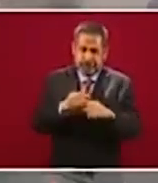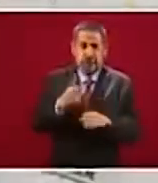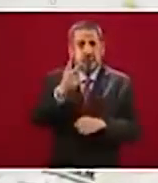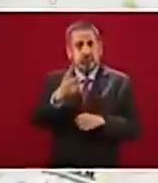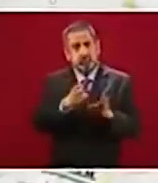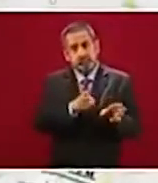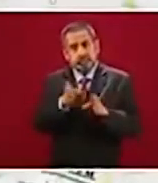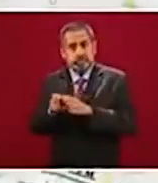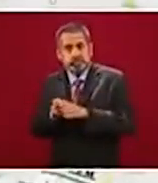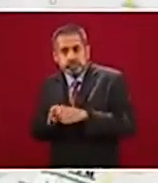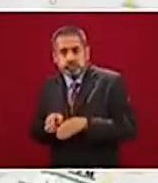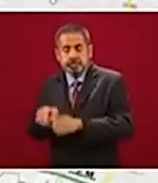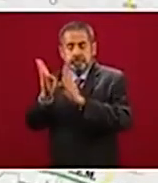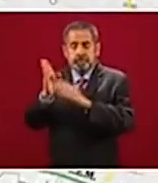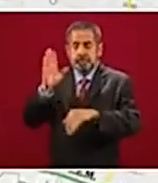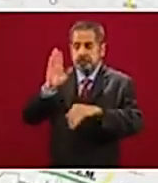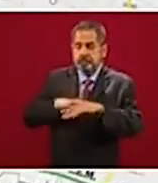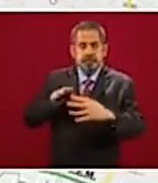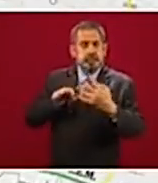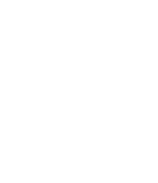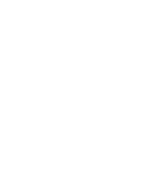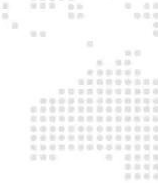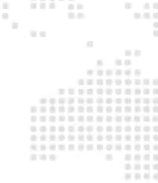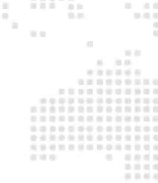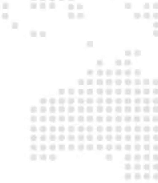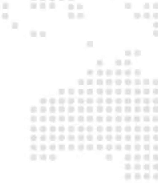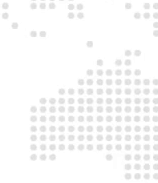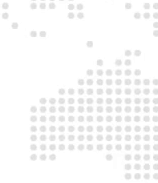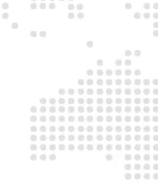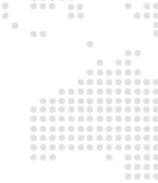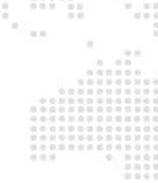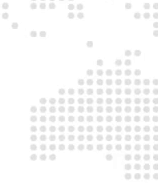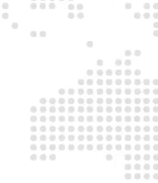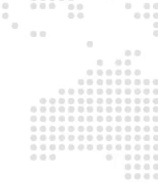que permitirían la movilidad sobre indios verdes